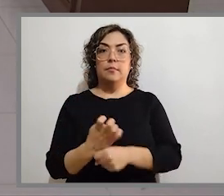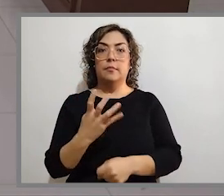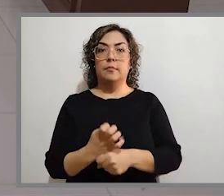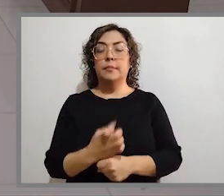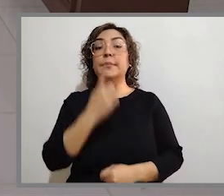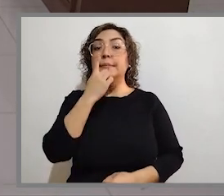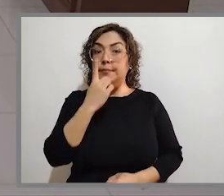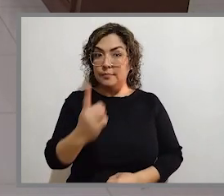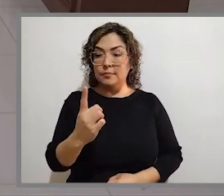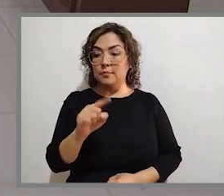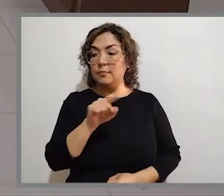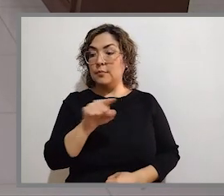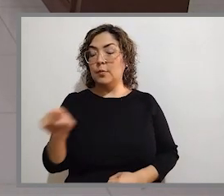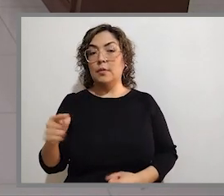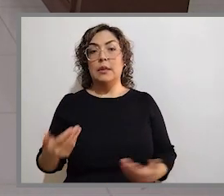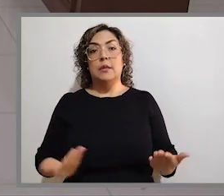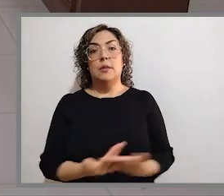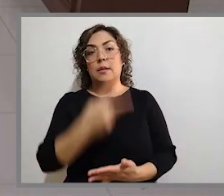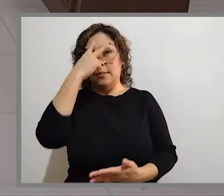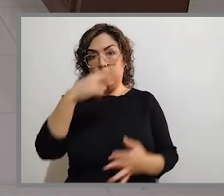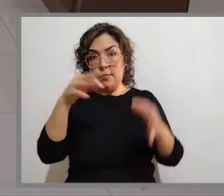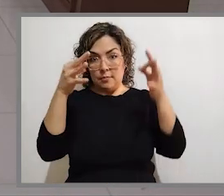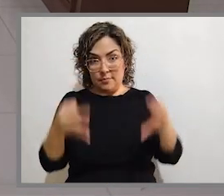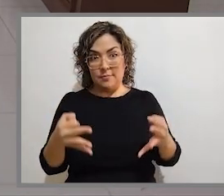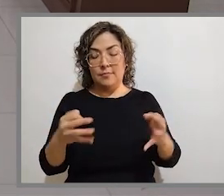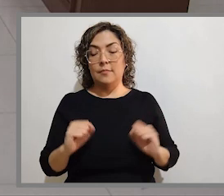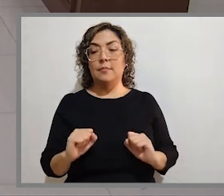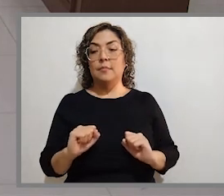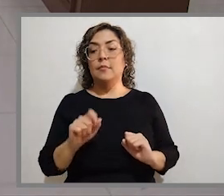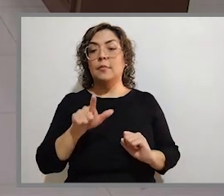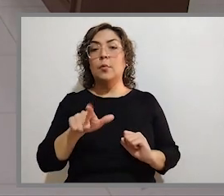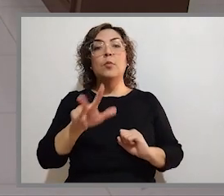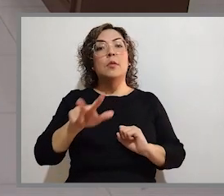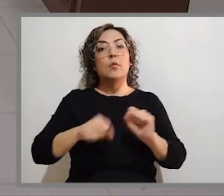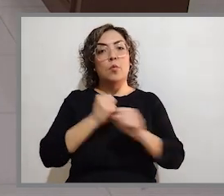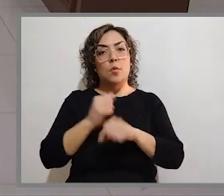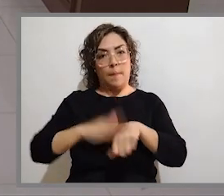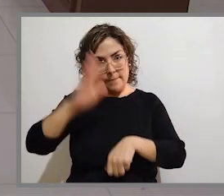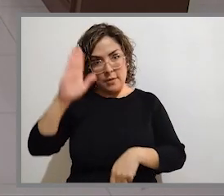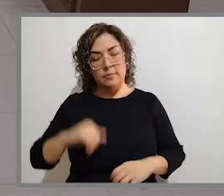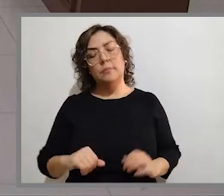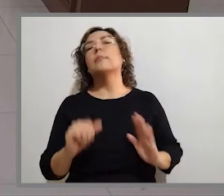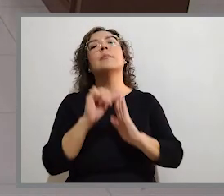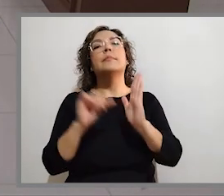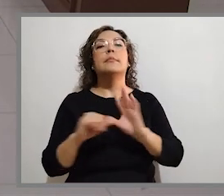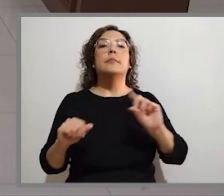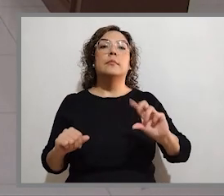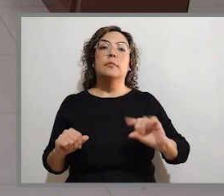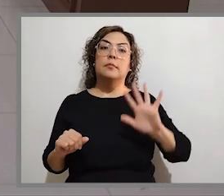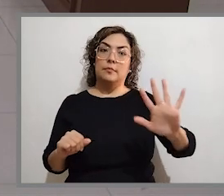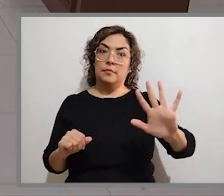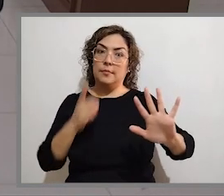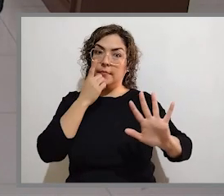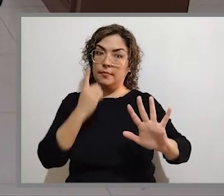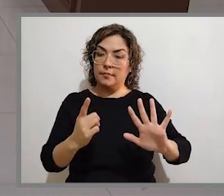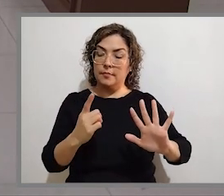años y una forma honesta de vivir, y en el artículo 35 se decía que los ciudadanos tenían derecho,